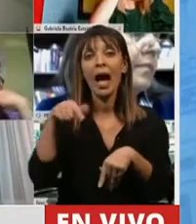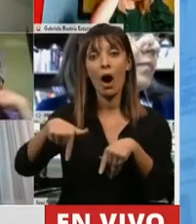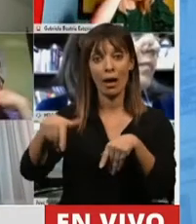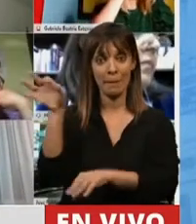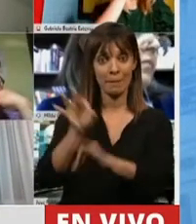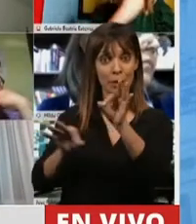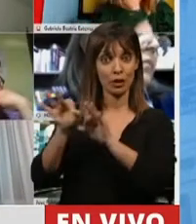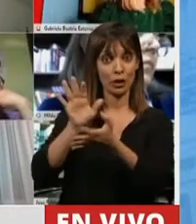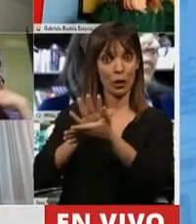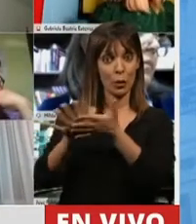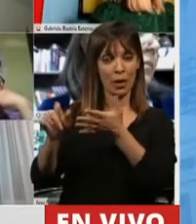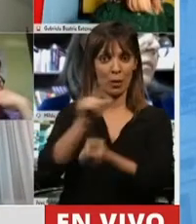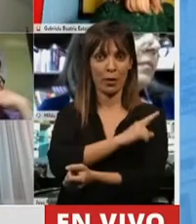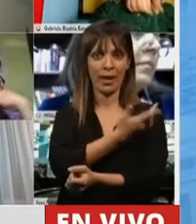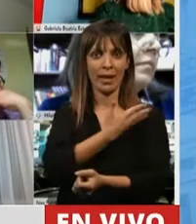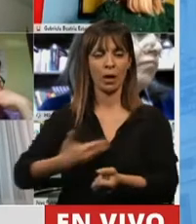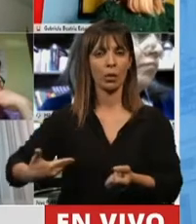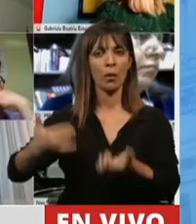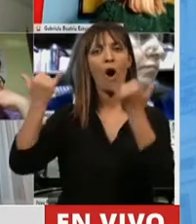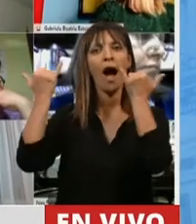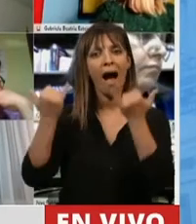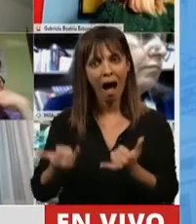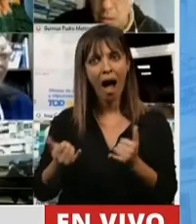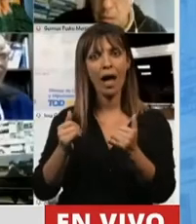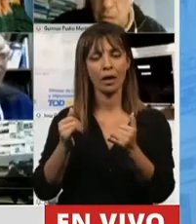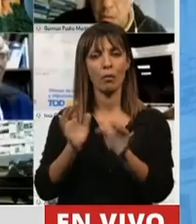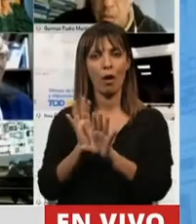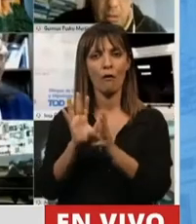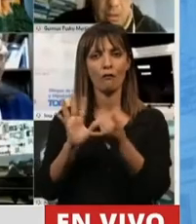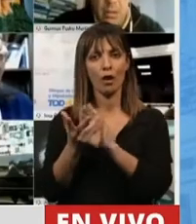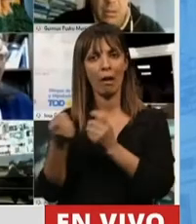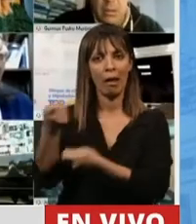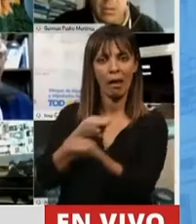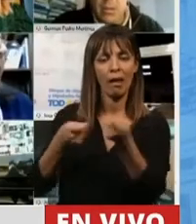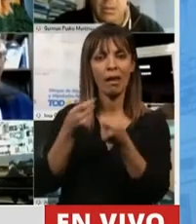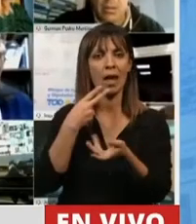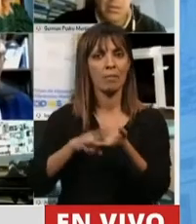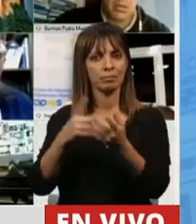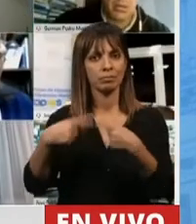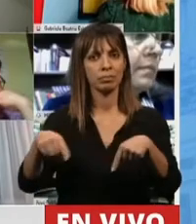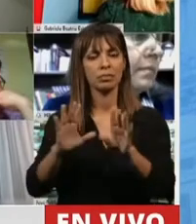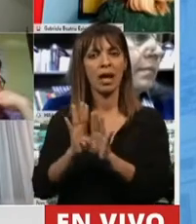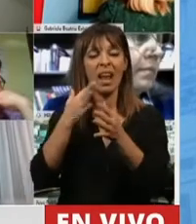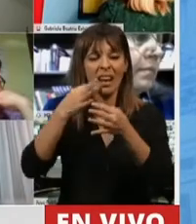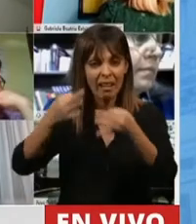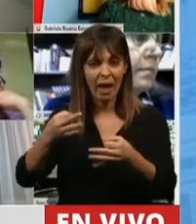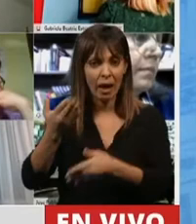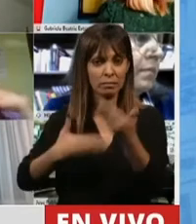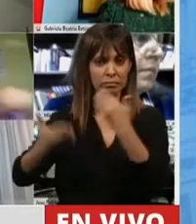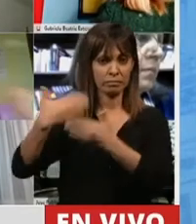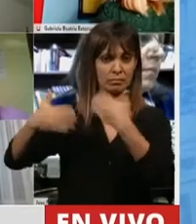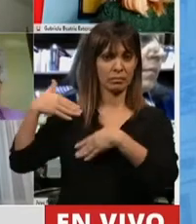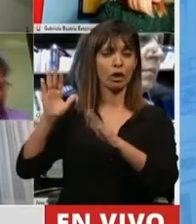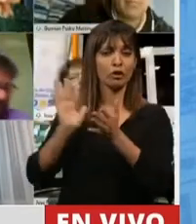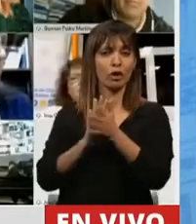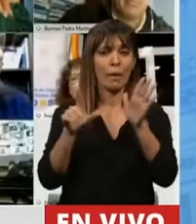proyecto enviado por el Poder Ejecutivo mantiene ciertos beneficios impositivos, en realidad implica un retroceso sobre el